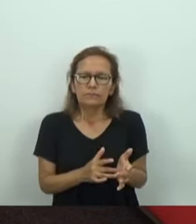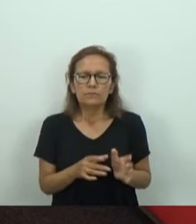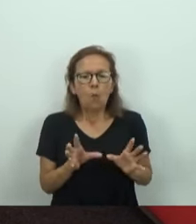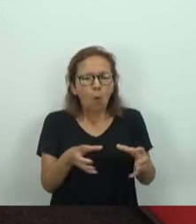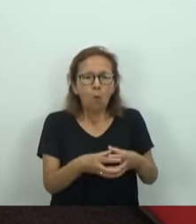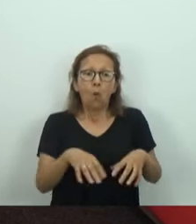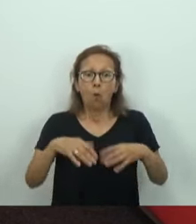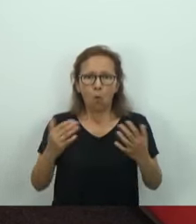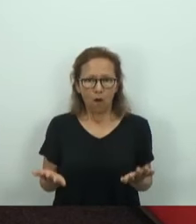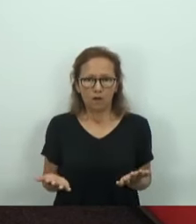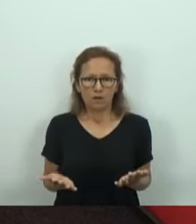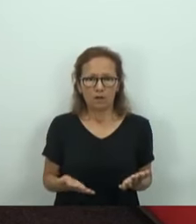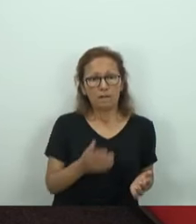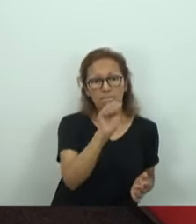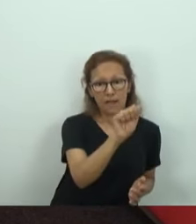ni era B,